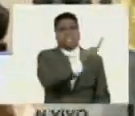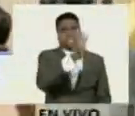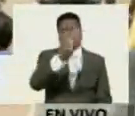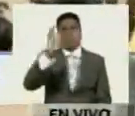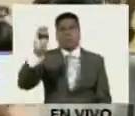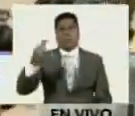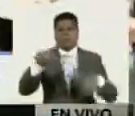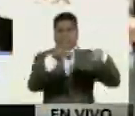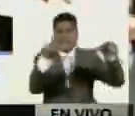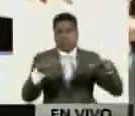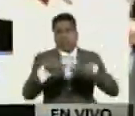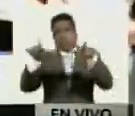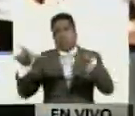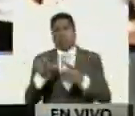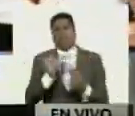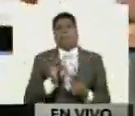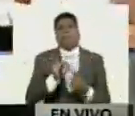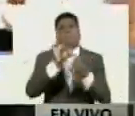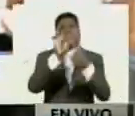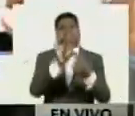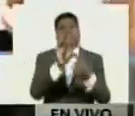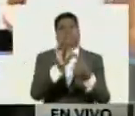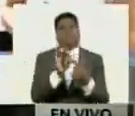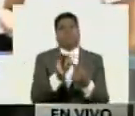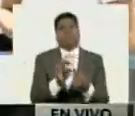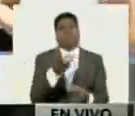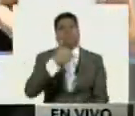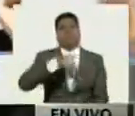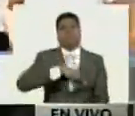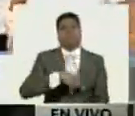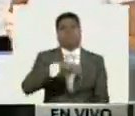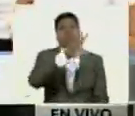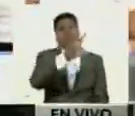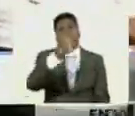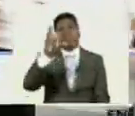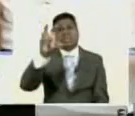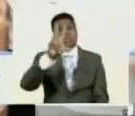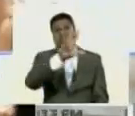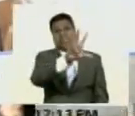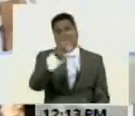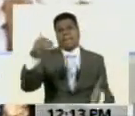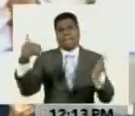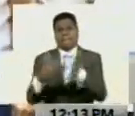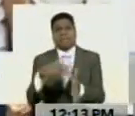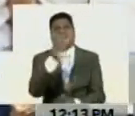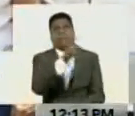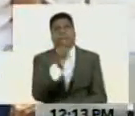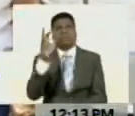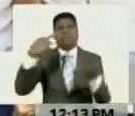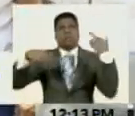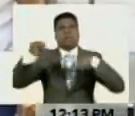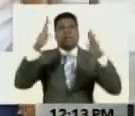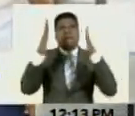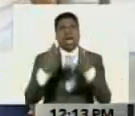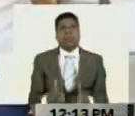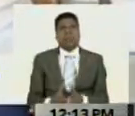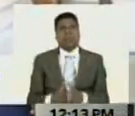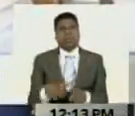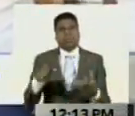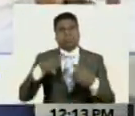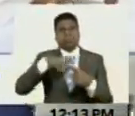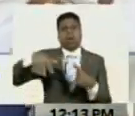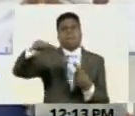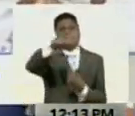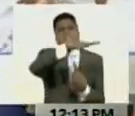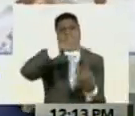puntos estratégicos específicos. Somos más de 3.000 recreadores distribuidos a nivel nacional. Aquí presente, activo